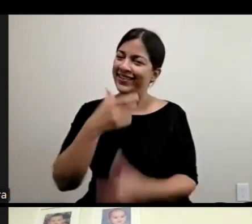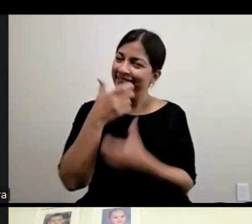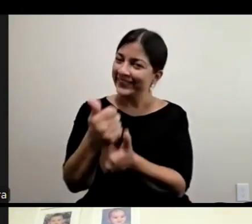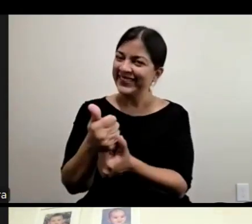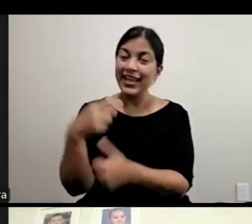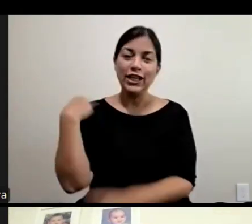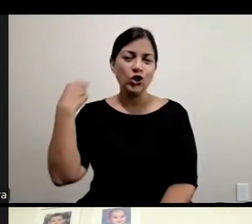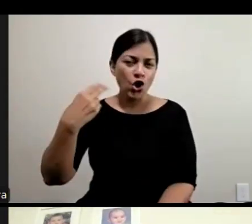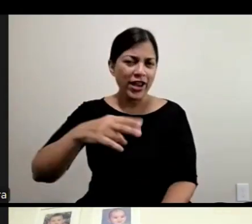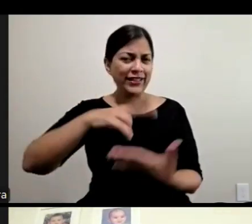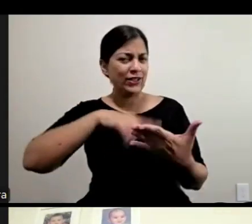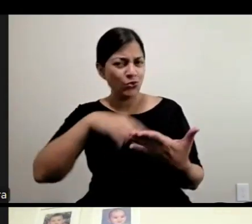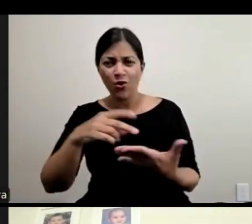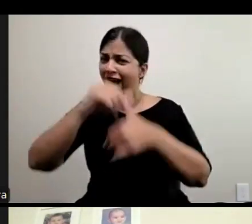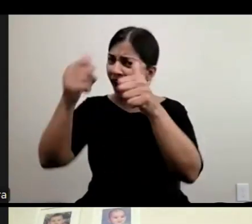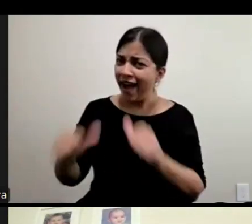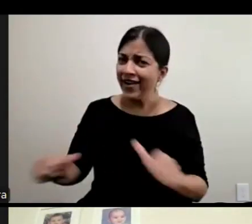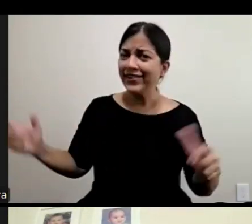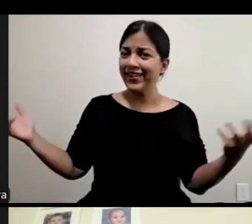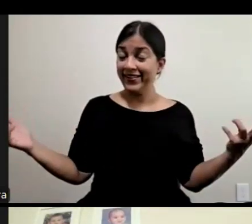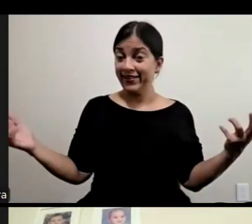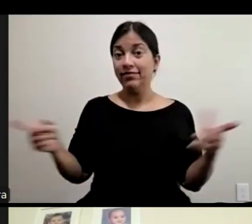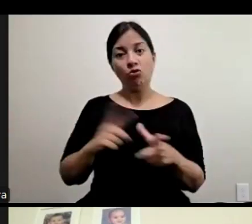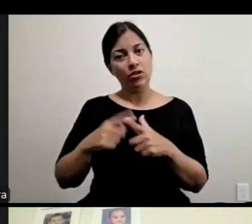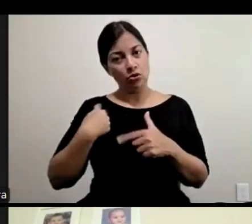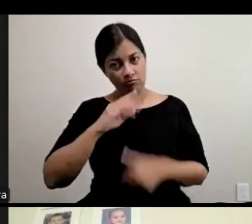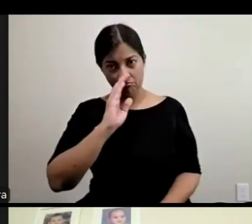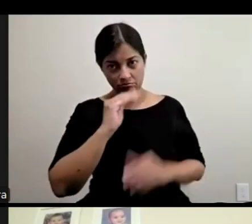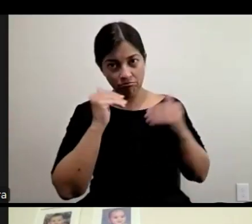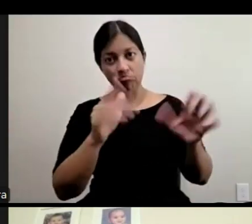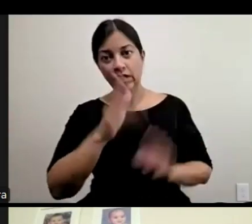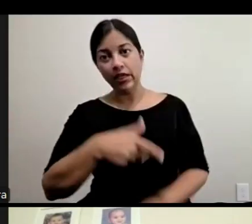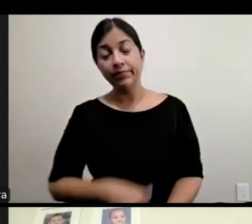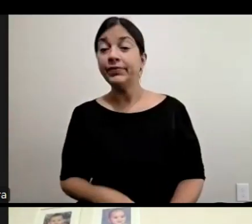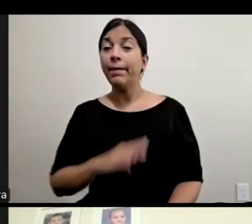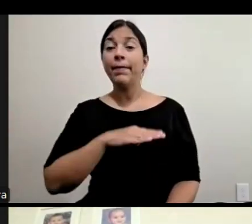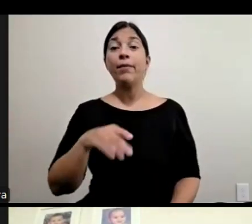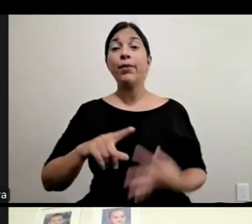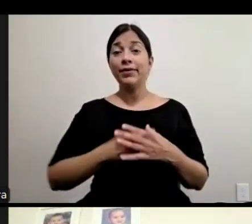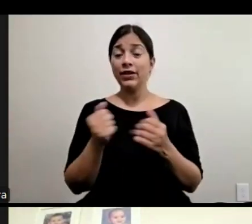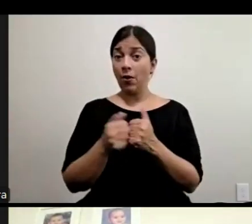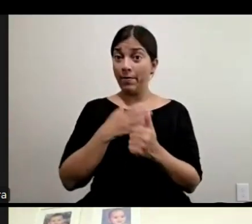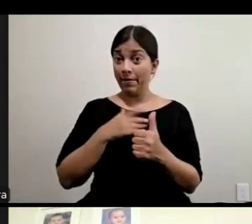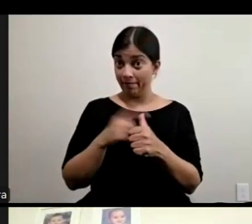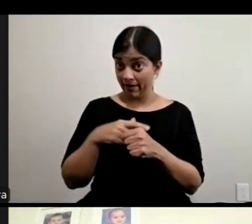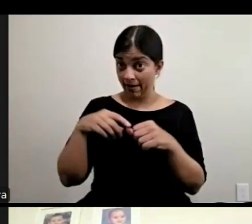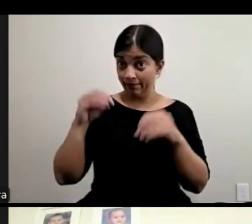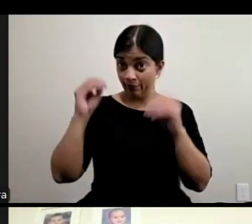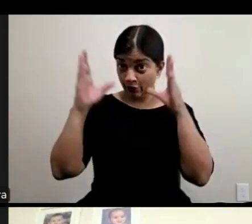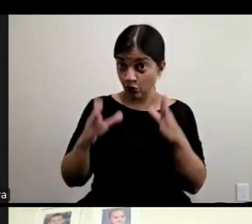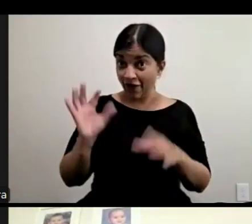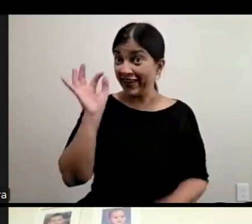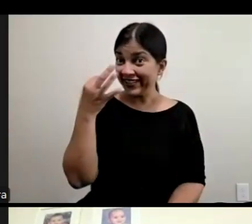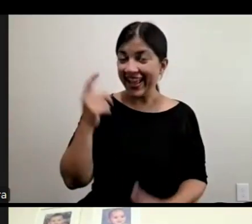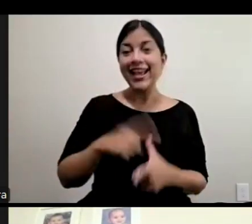el arte. Okay. Y entonces pues ahí seguí. Y luego en Bayamón empecé con mi primera profesora de francés. Y luego entonces en Río